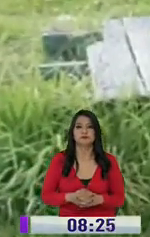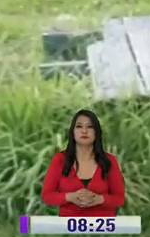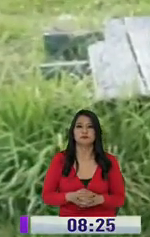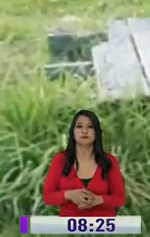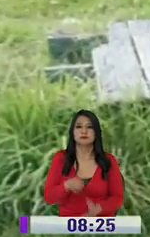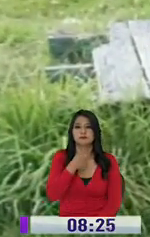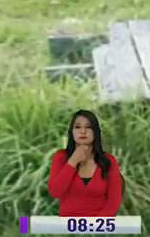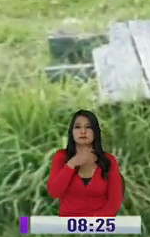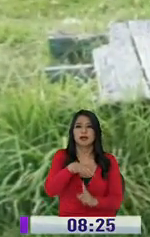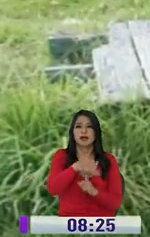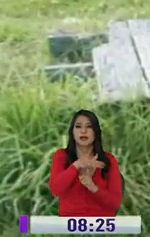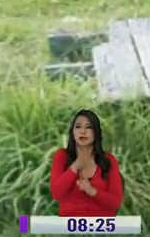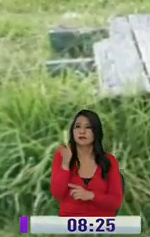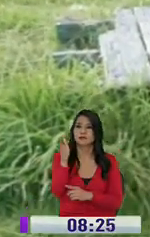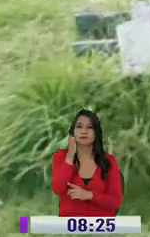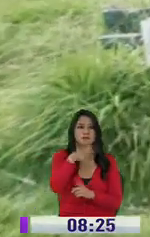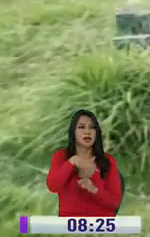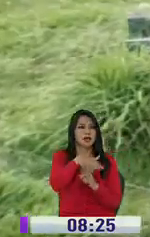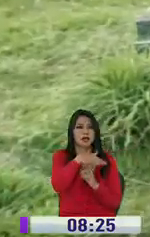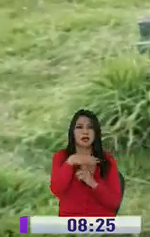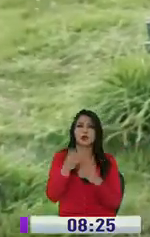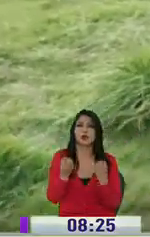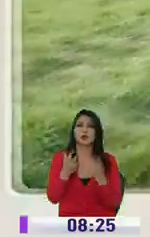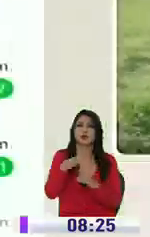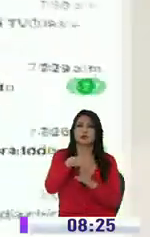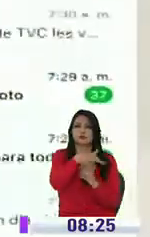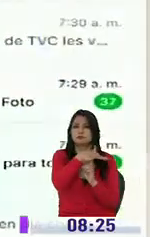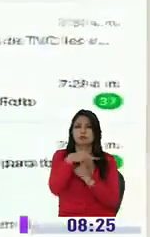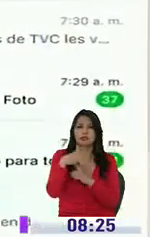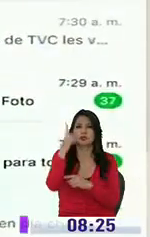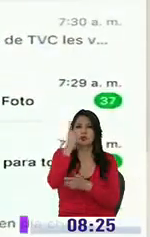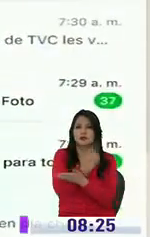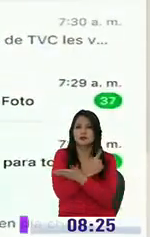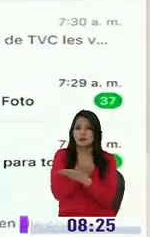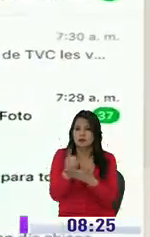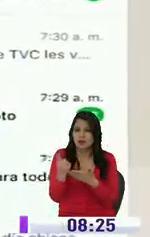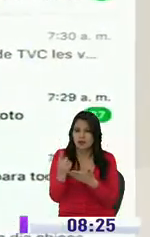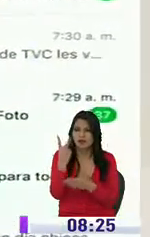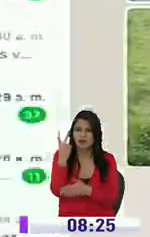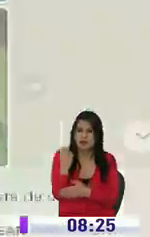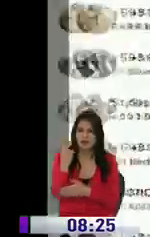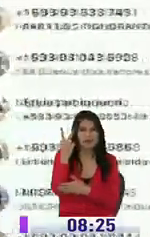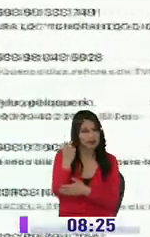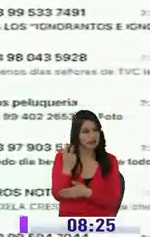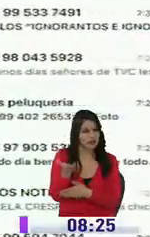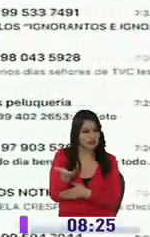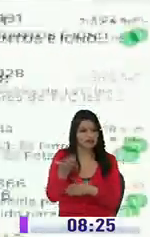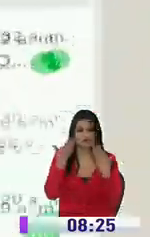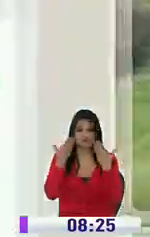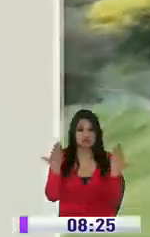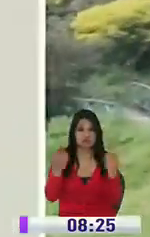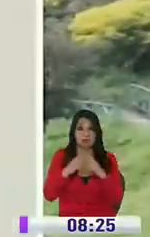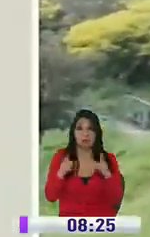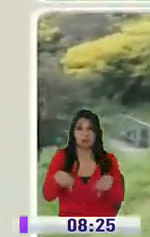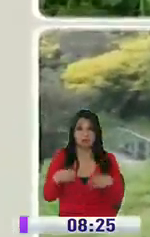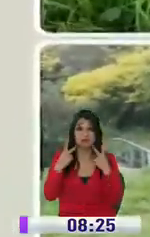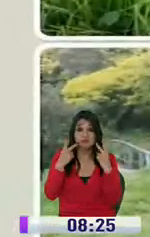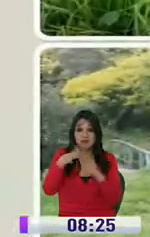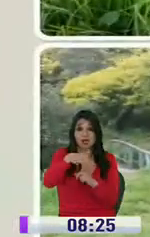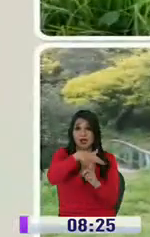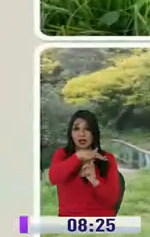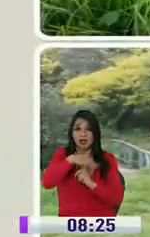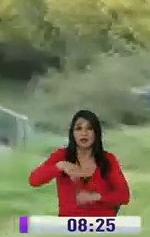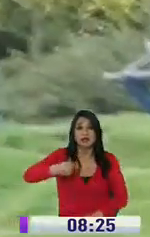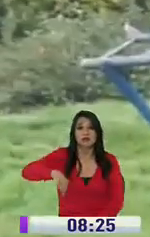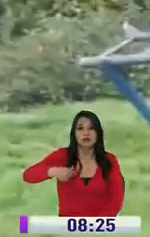varios parques. Vean cómo están los parques. ¿Cuántos parques vivimos quejándonos? ¿20? ¿30? Vea, pero vea. Es Quitumbe,